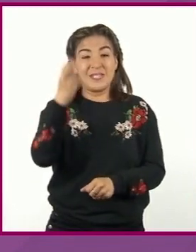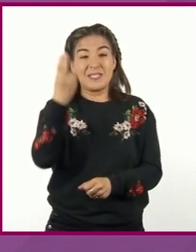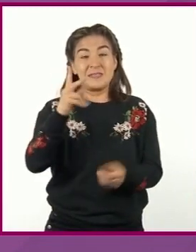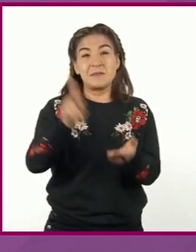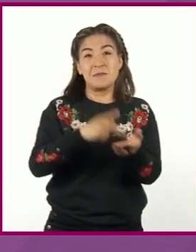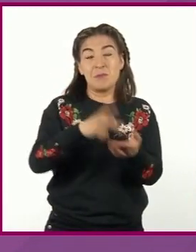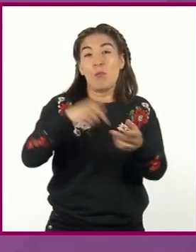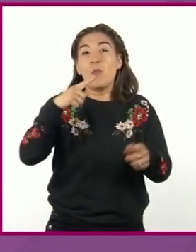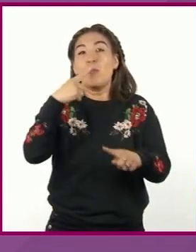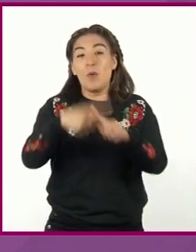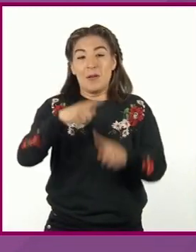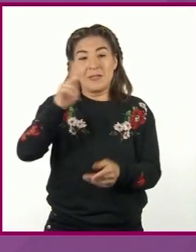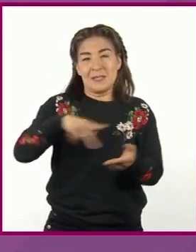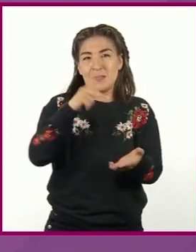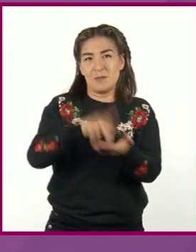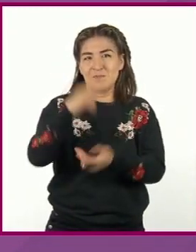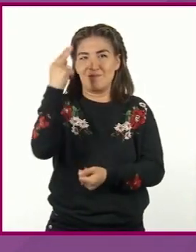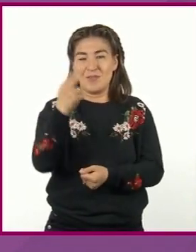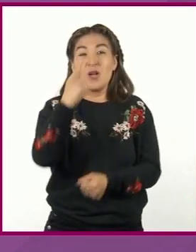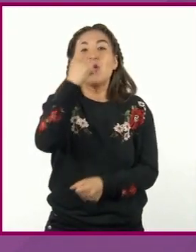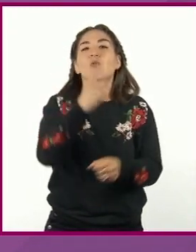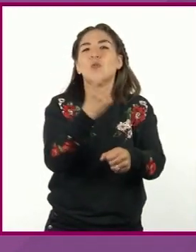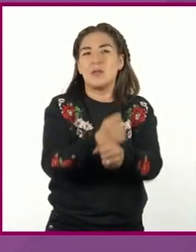kilómetro cuadrado en un año.